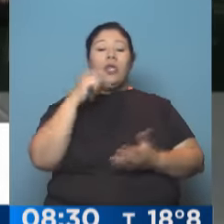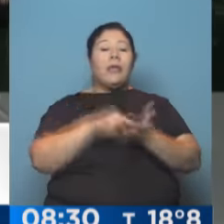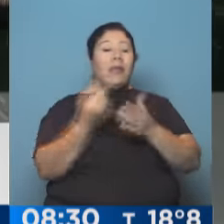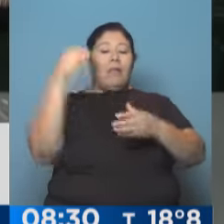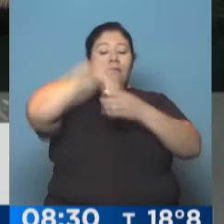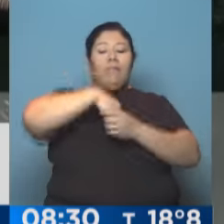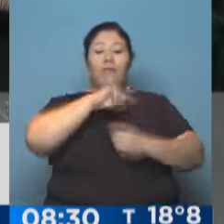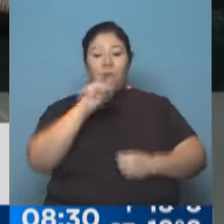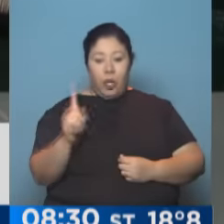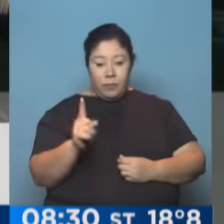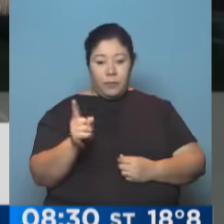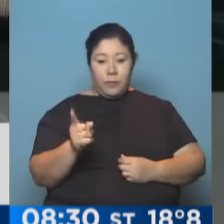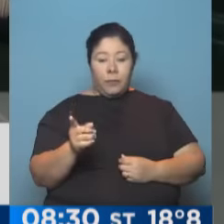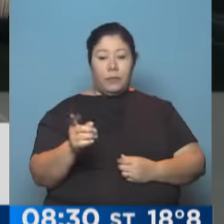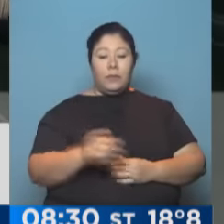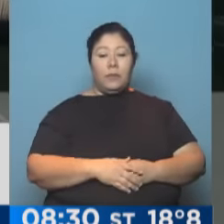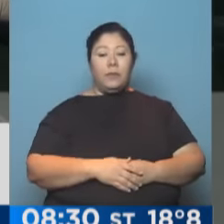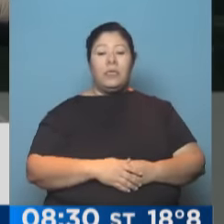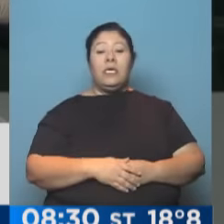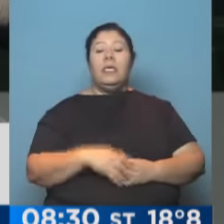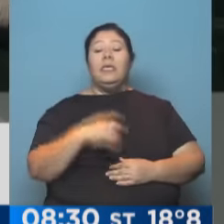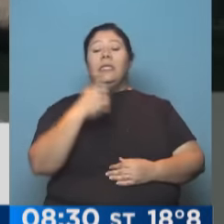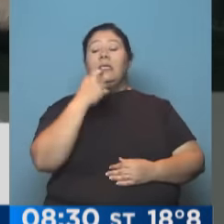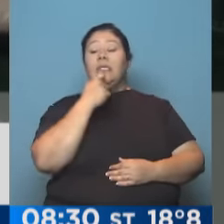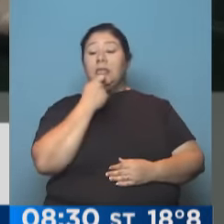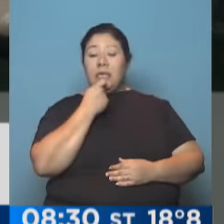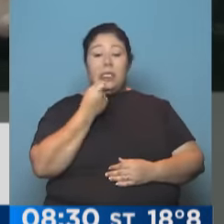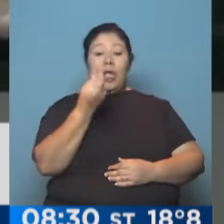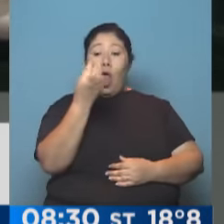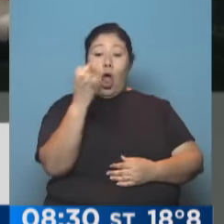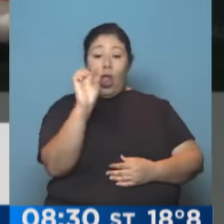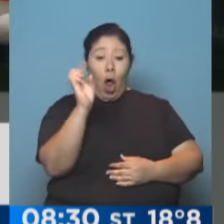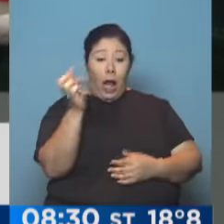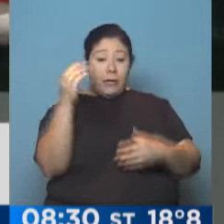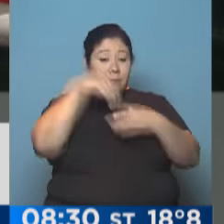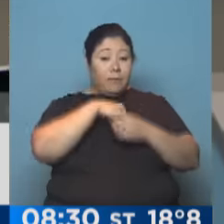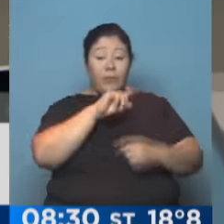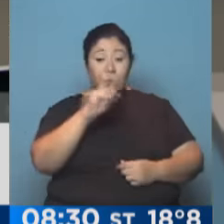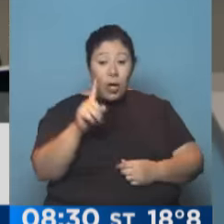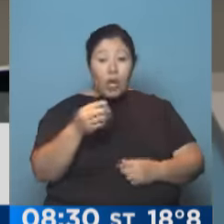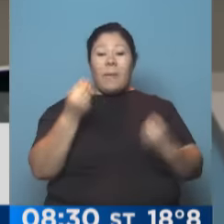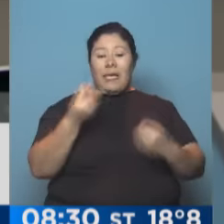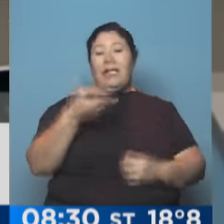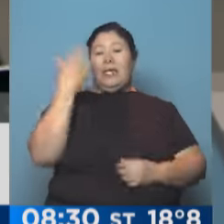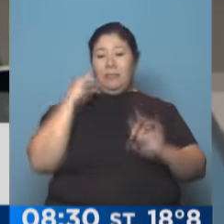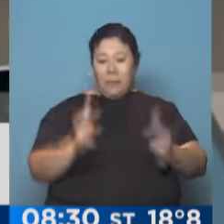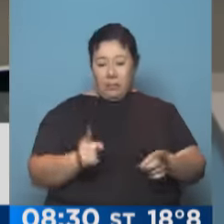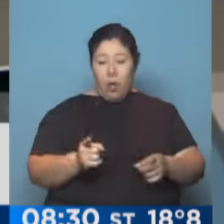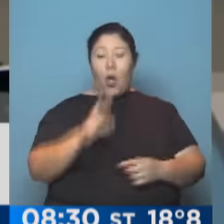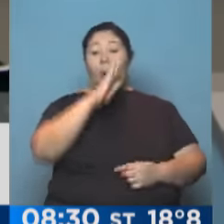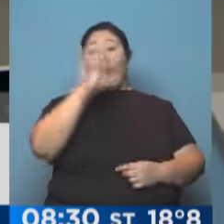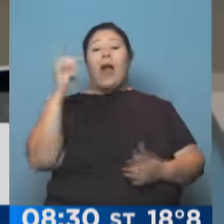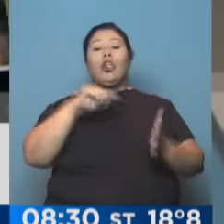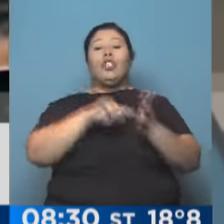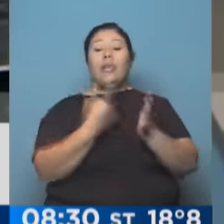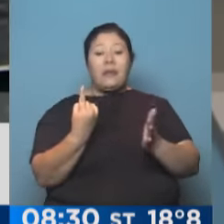todavía el tema de las exportaciones cereales si no ingresan estos dólares ocurre lo que ocurrió ayer el Banco Central tiene que o salir